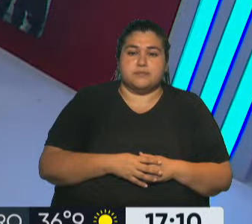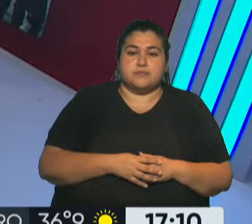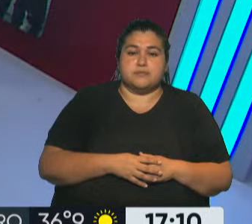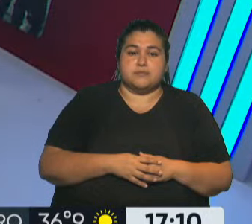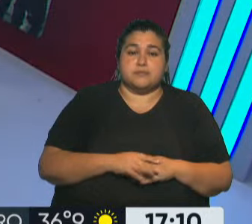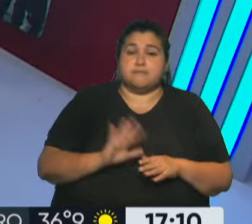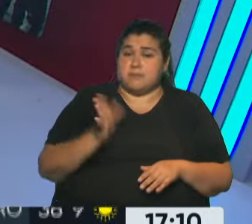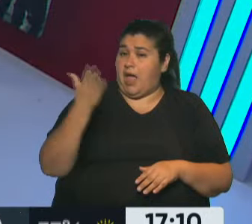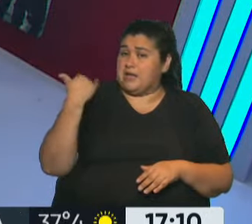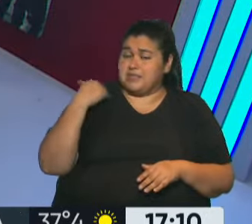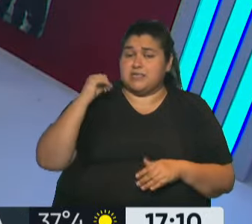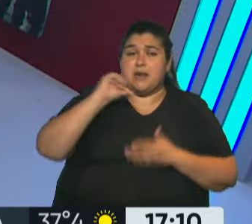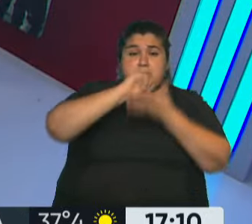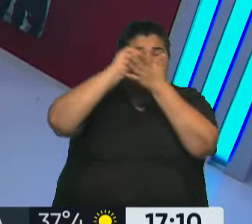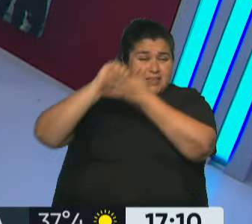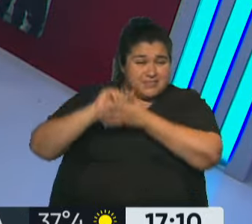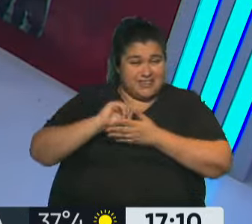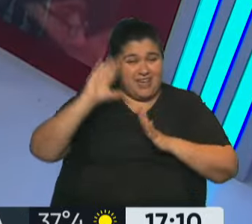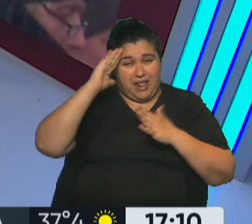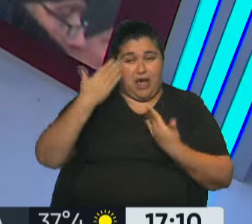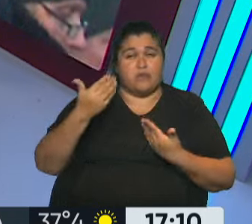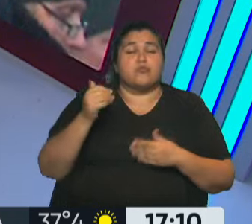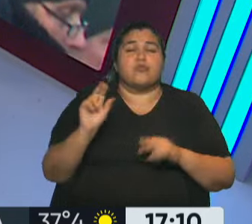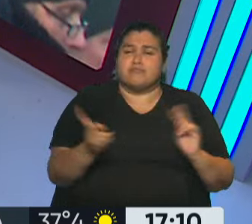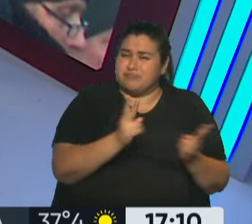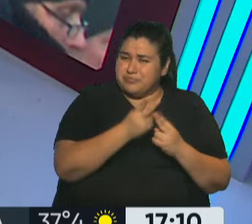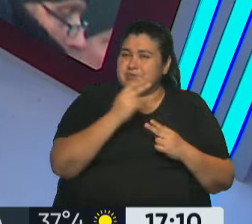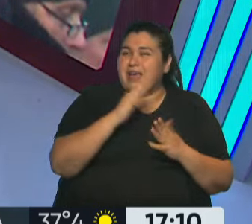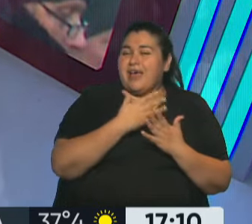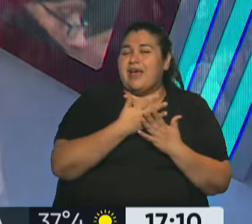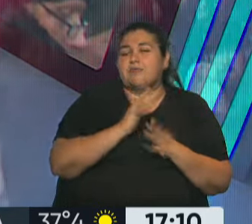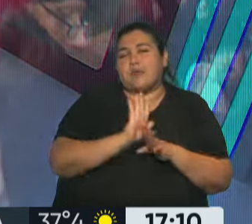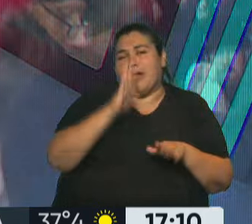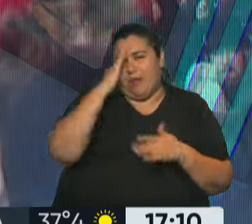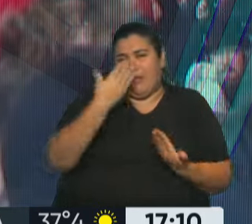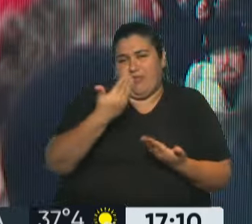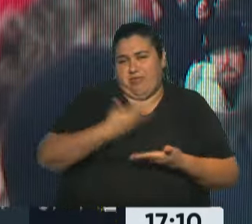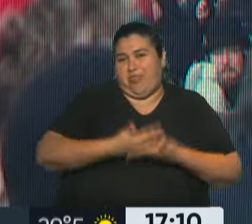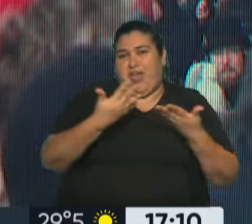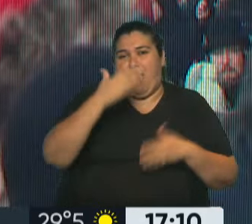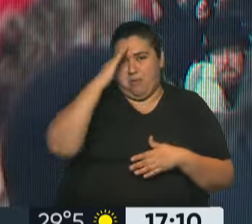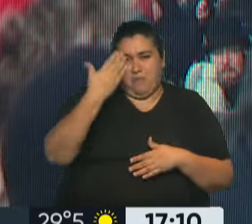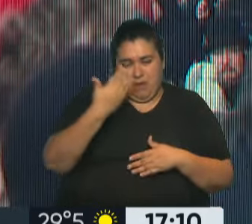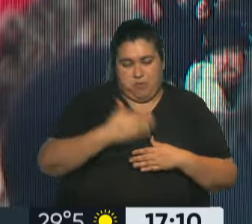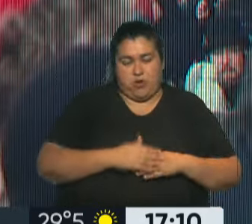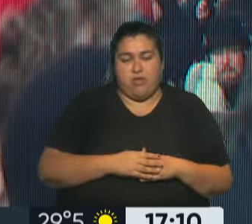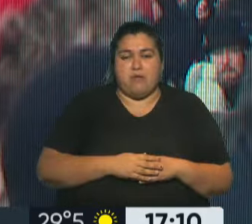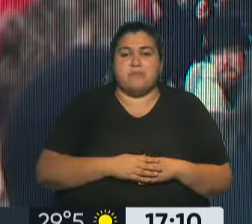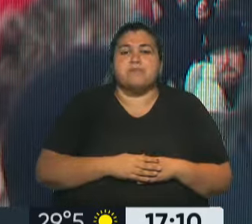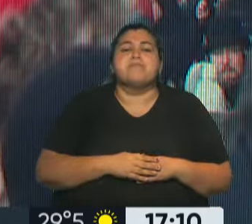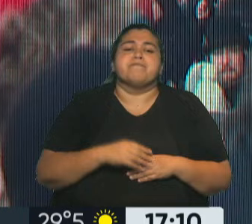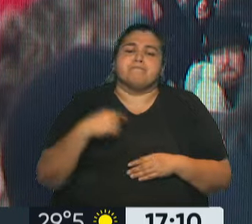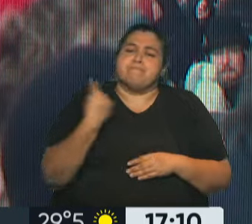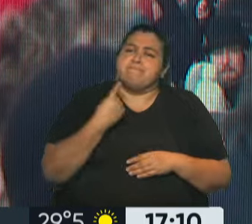Y ayer en todo el mundo se recordaron las víctimas del Holocausto, ¿eh? El Día de la Memoria por las Víctimas del Holocausto. Uno entiende que es